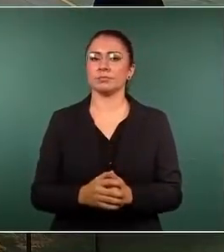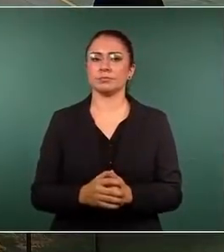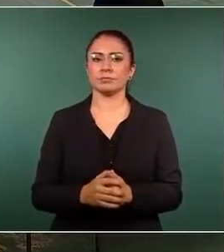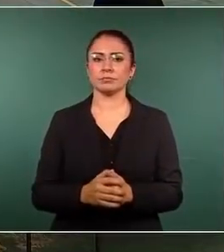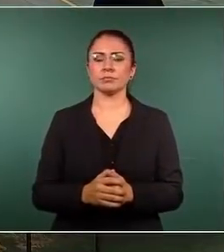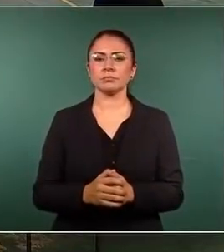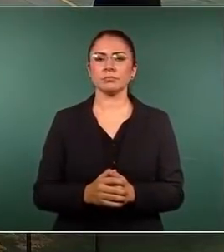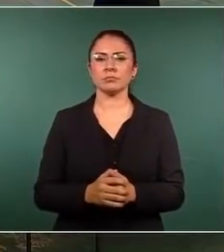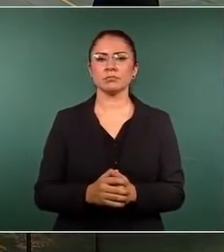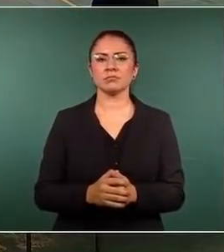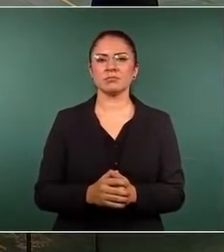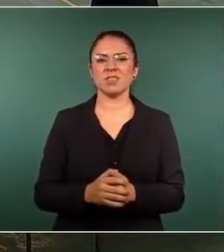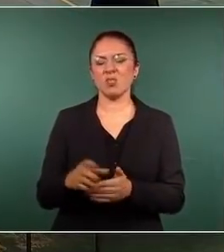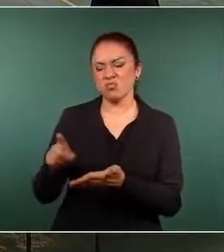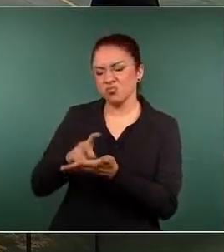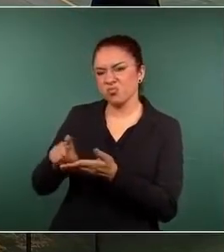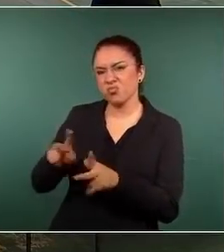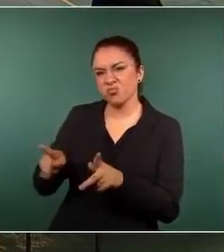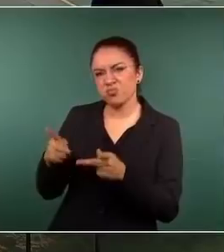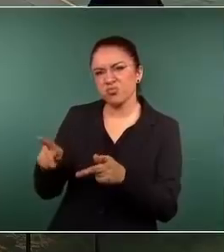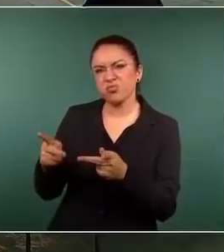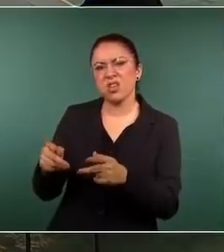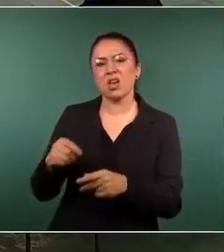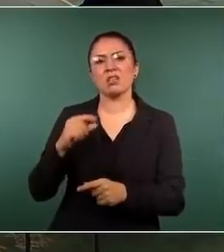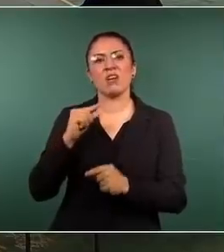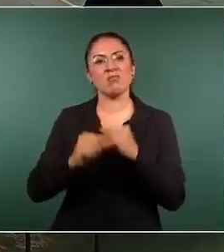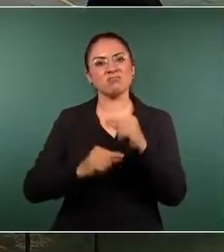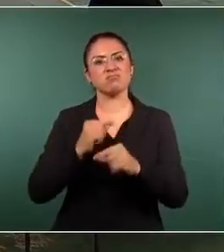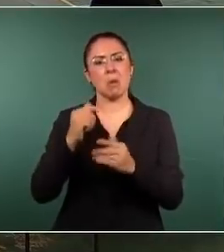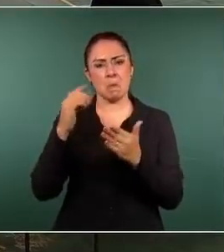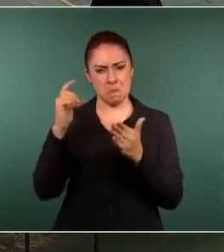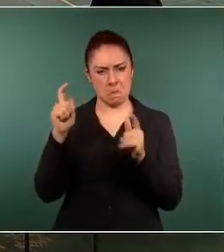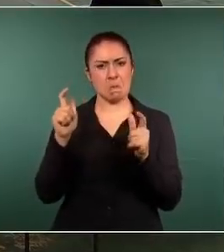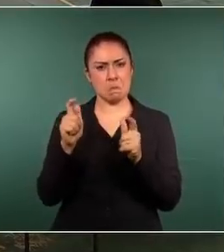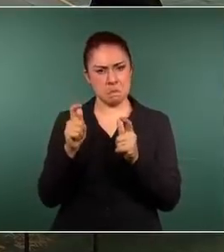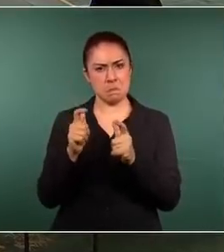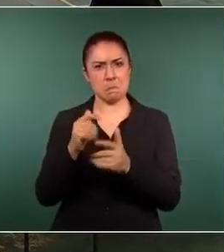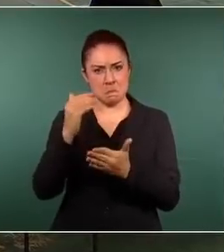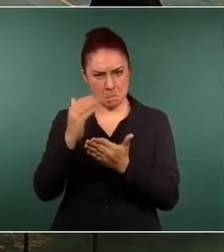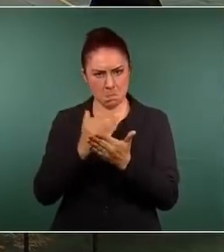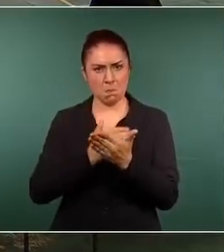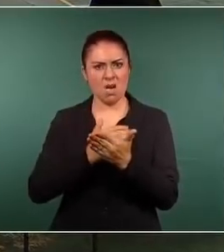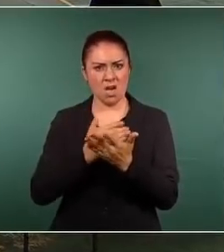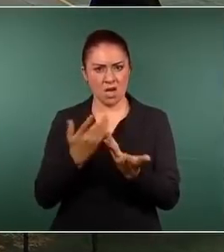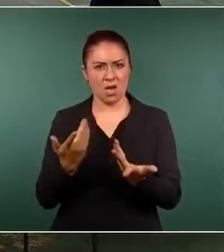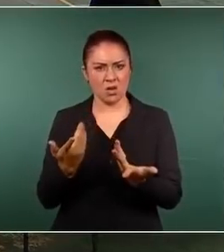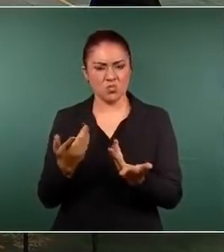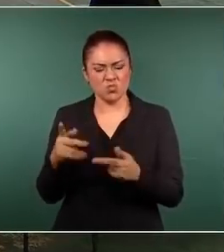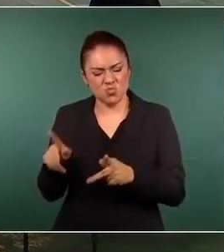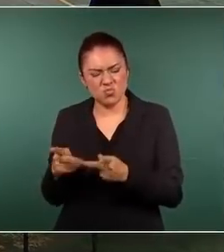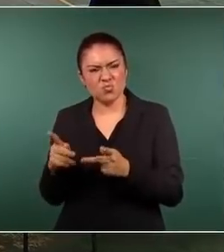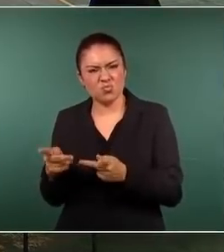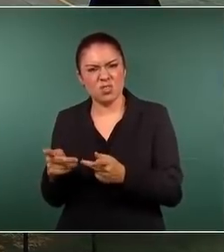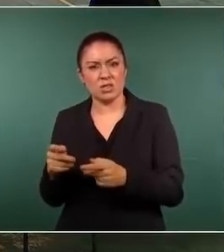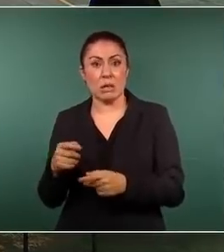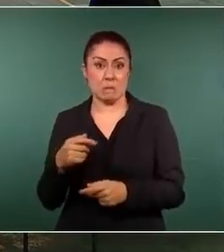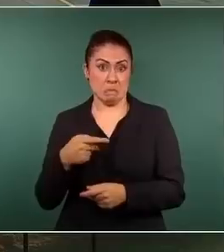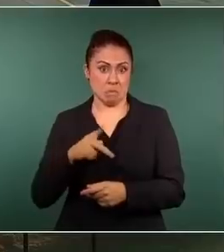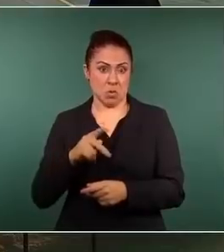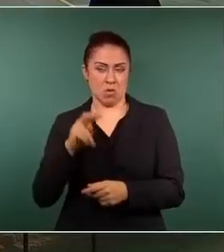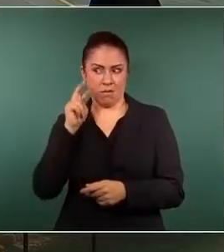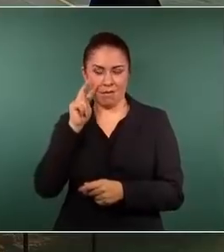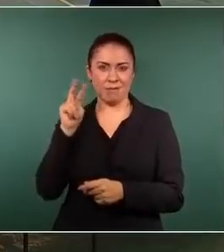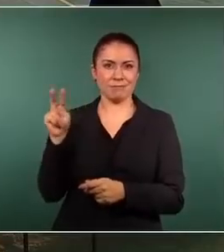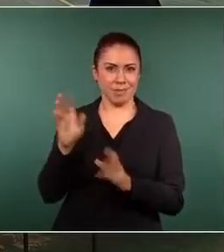es un delito en el que tiene una tendencia a la baja pero han tenido una presencia importante en esto aquí se observa el